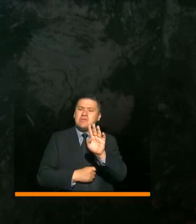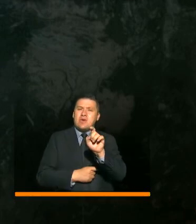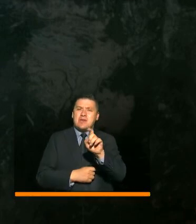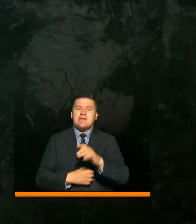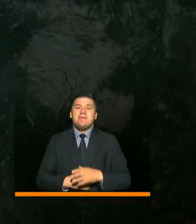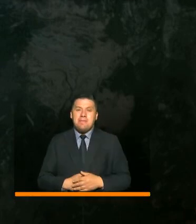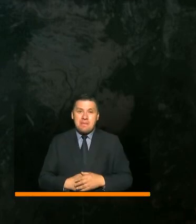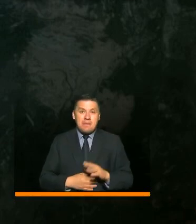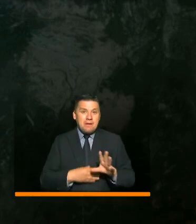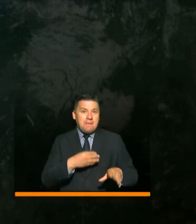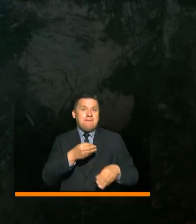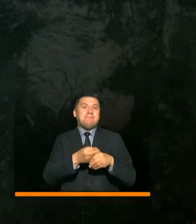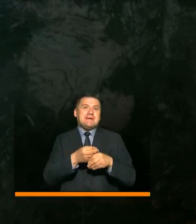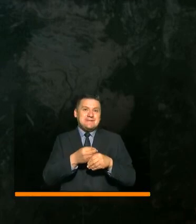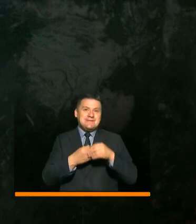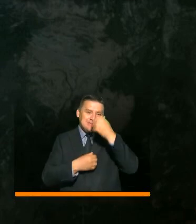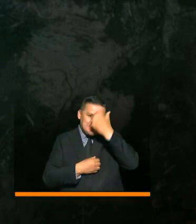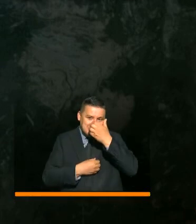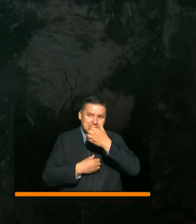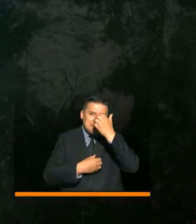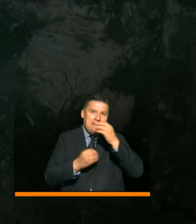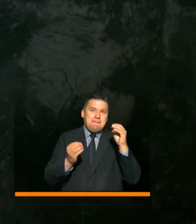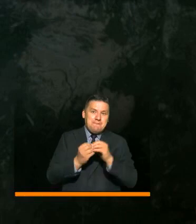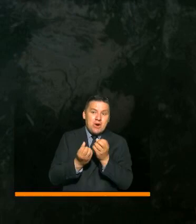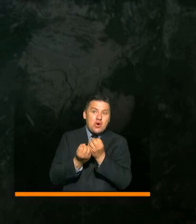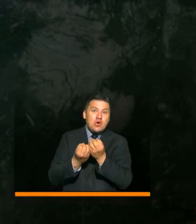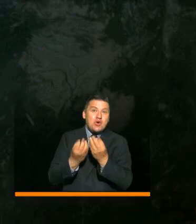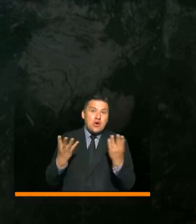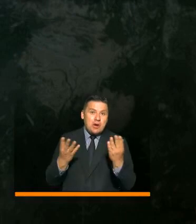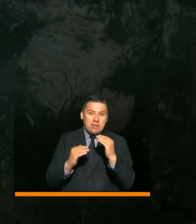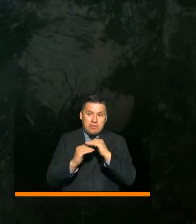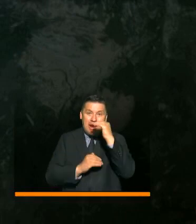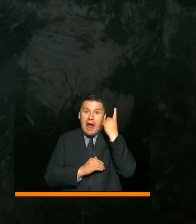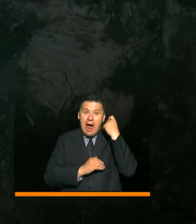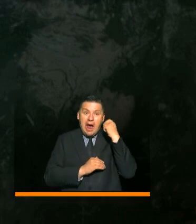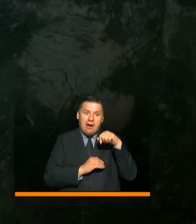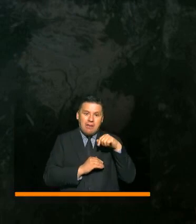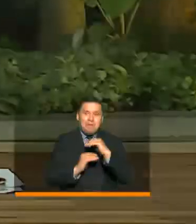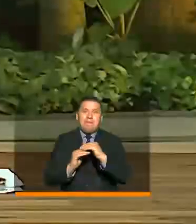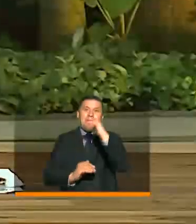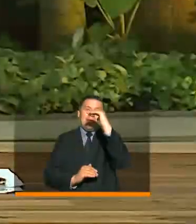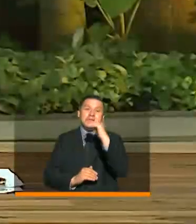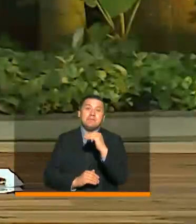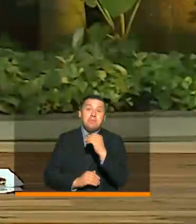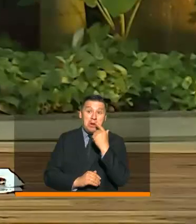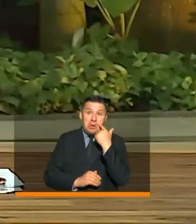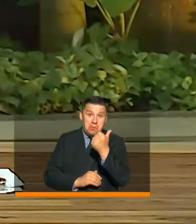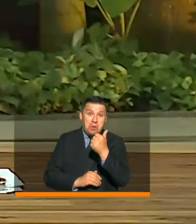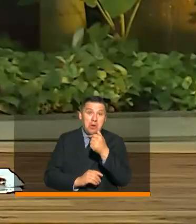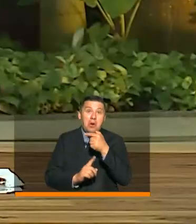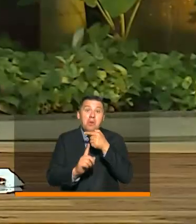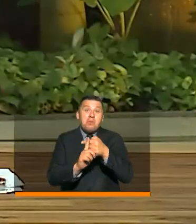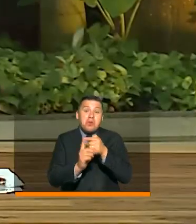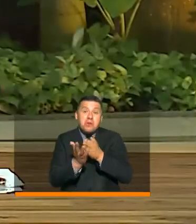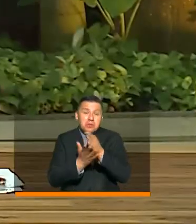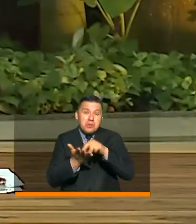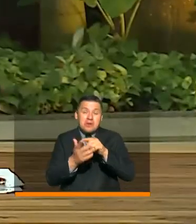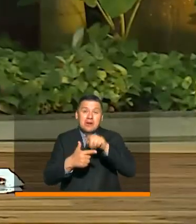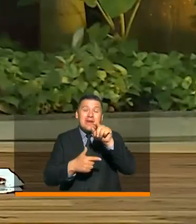8.646. Aumentaron las pruebas, tenemos un número de casos superior al de ayer, pero algo interesante también, la positividad fue